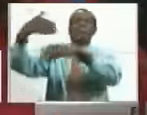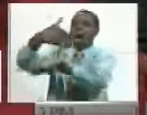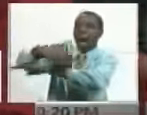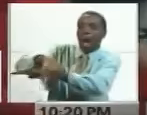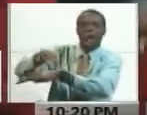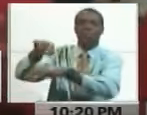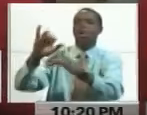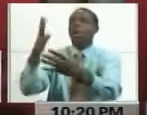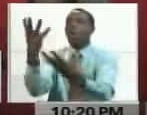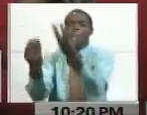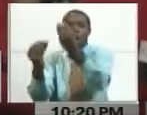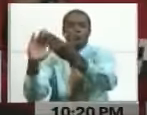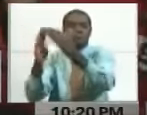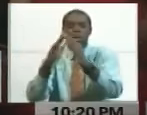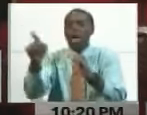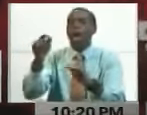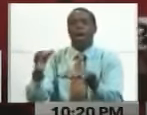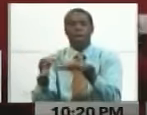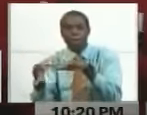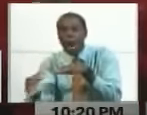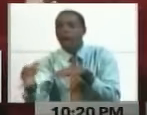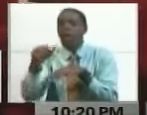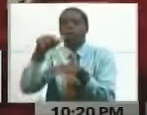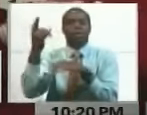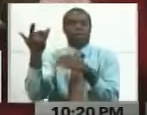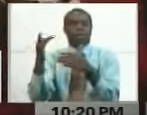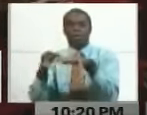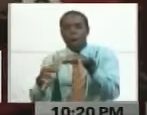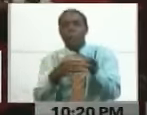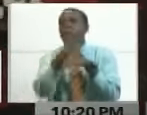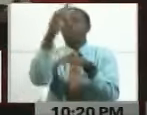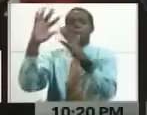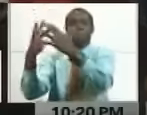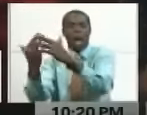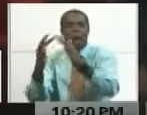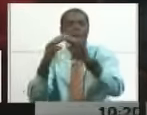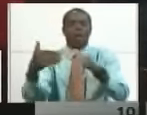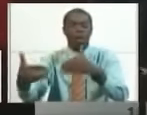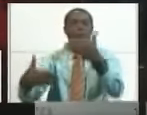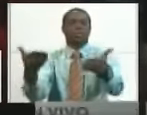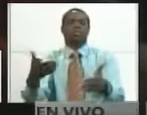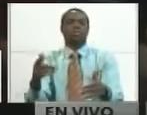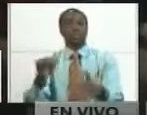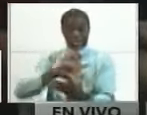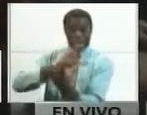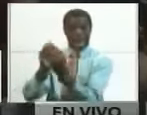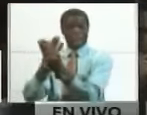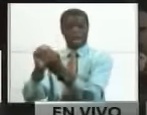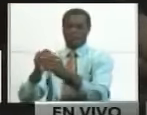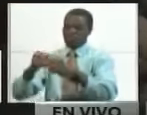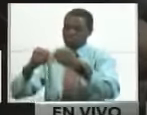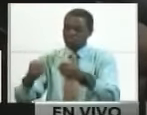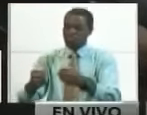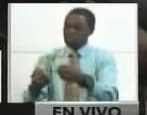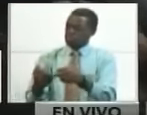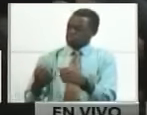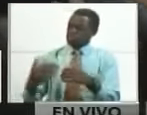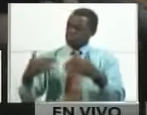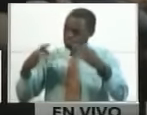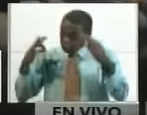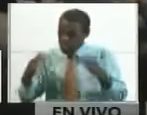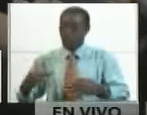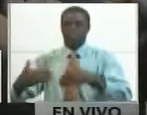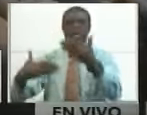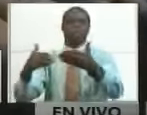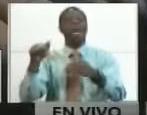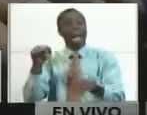comunidades, en los barrios, en los municipios, en los estados. Necesitamos consolidar los CLAP. Los CLAP es la respuesta